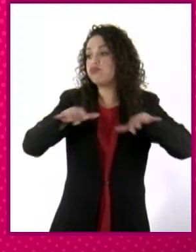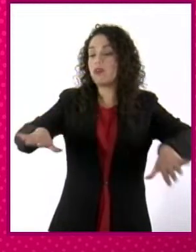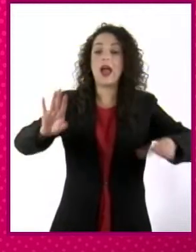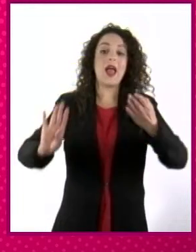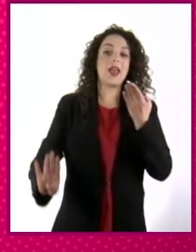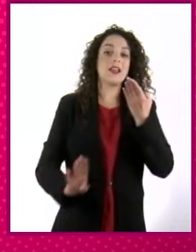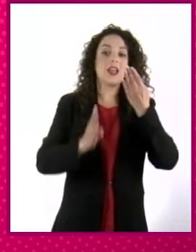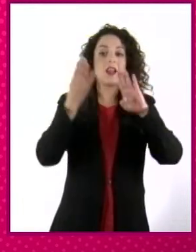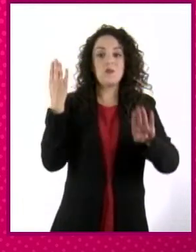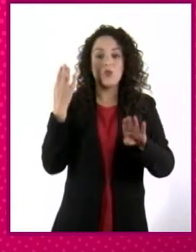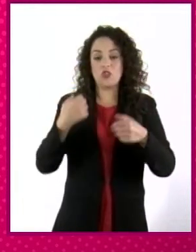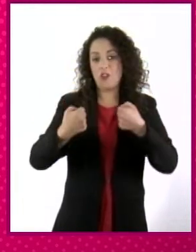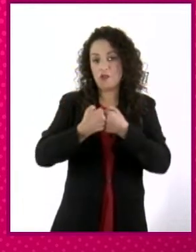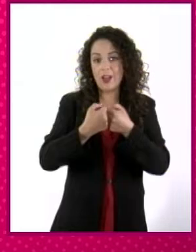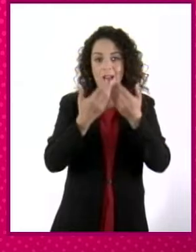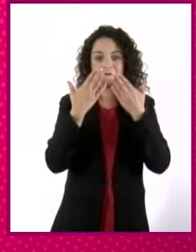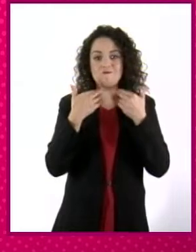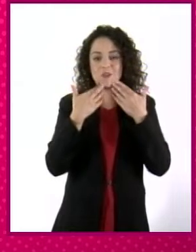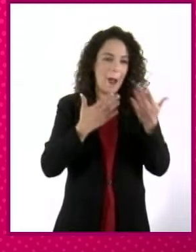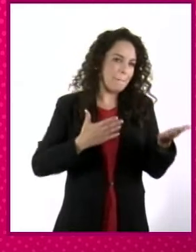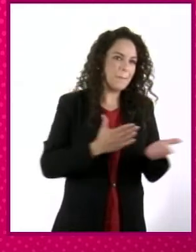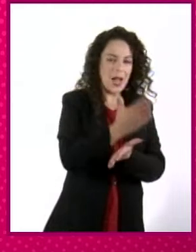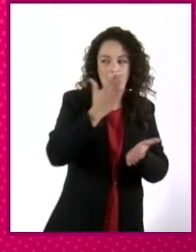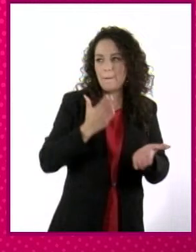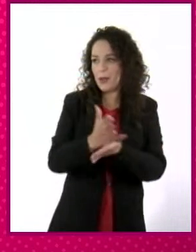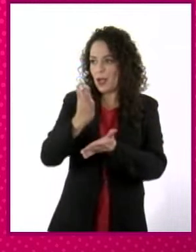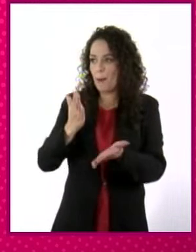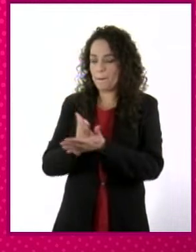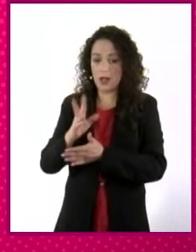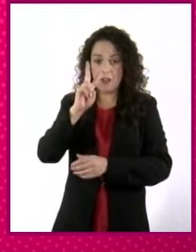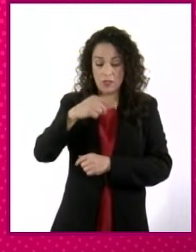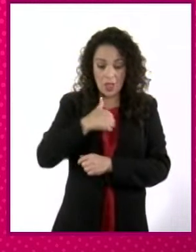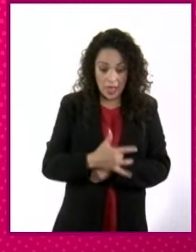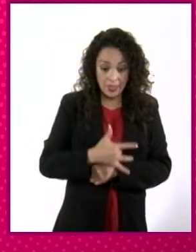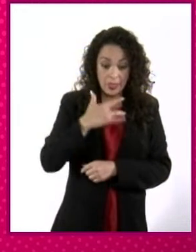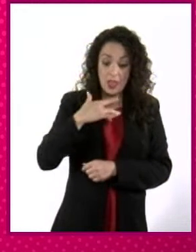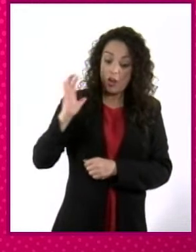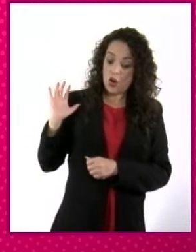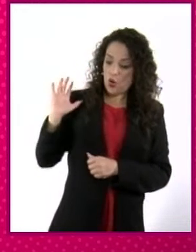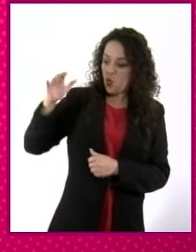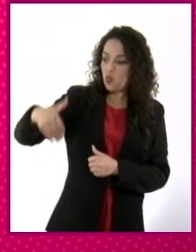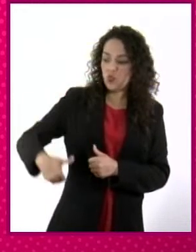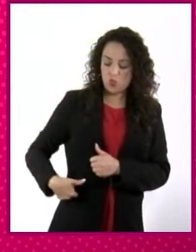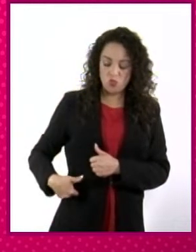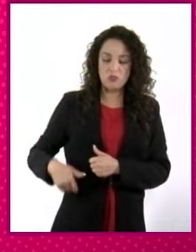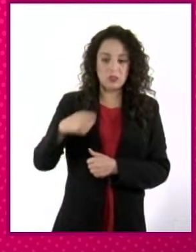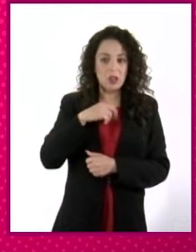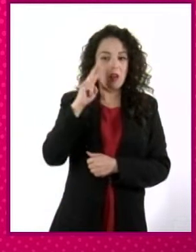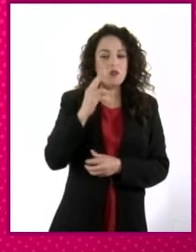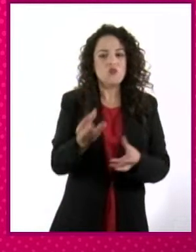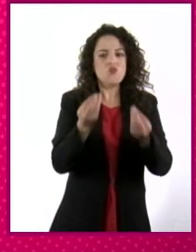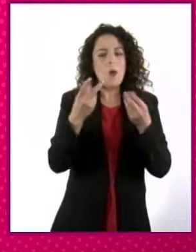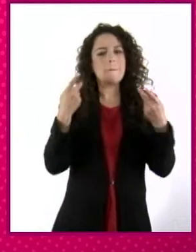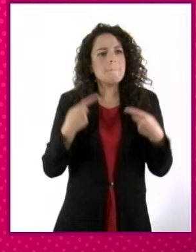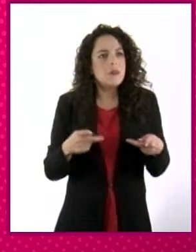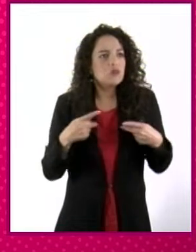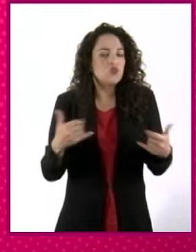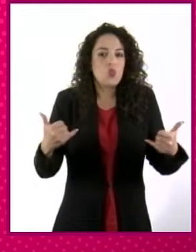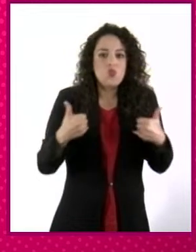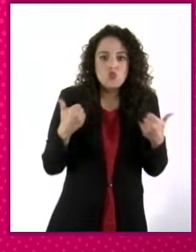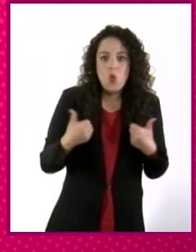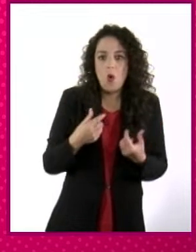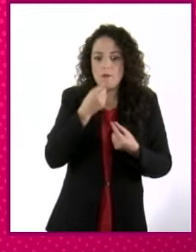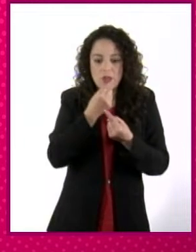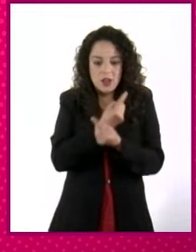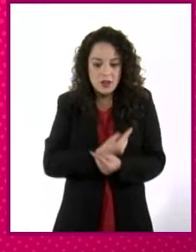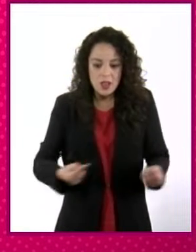y derriba fronteras. En realidad me da orgullo y ver a muchas personas, jóvenes, niños,